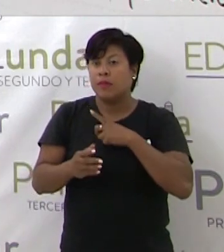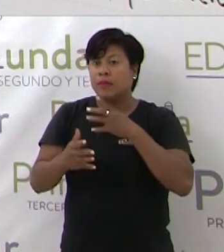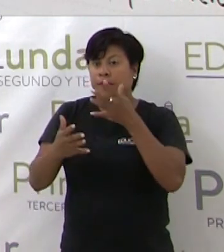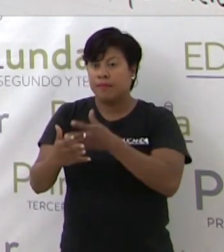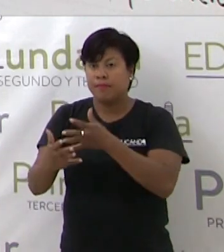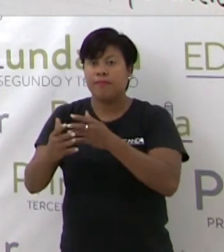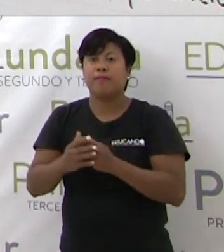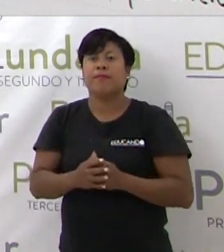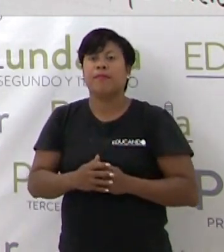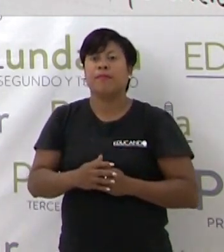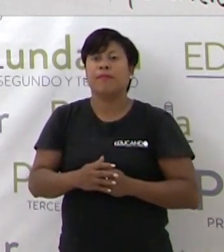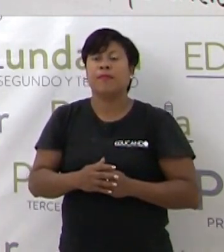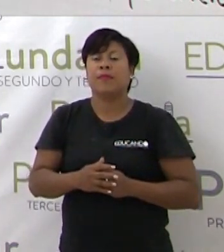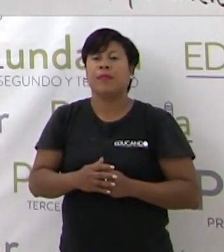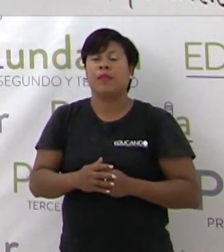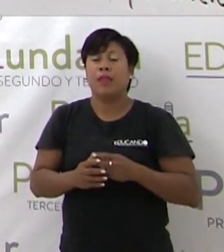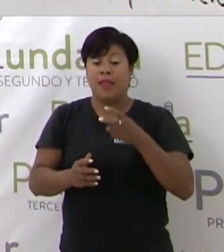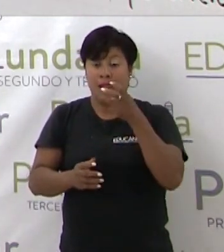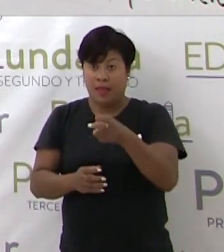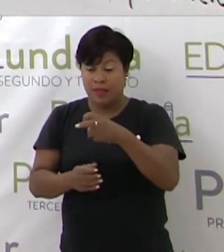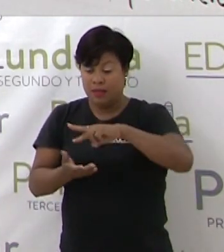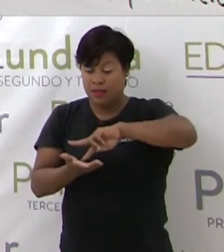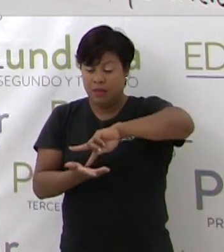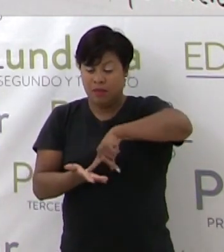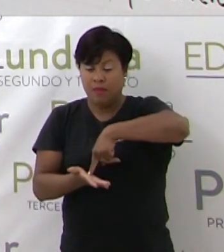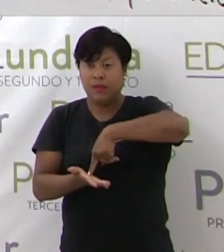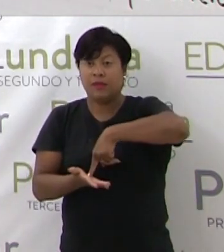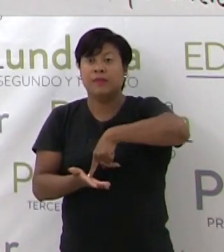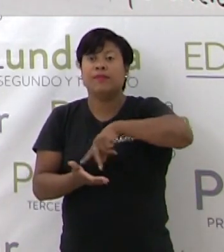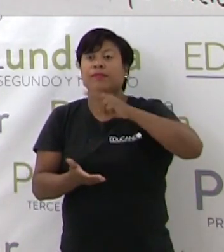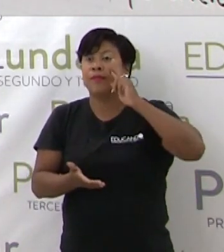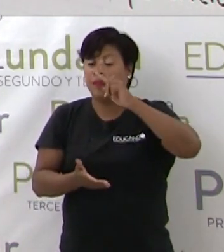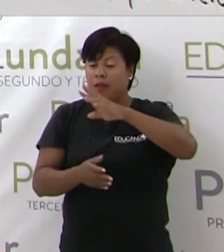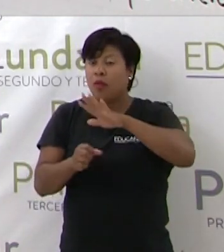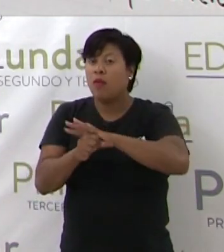abrir este compás